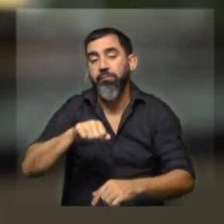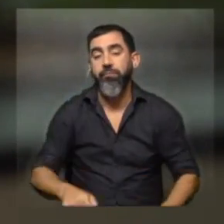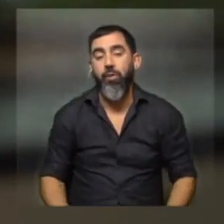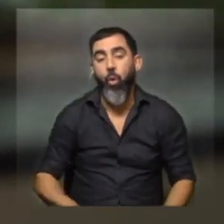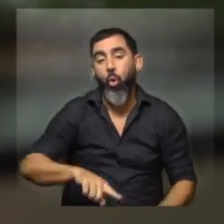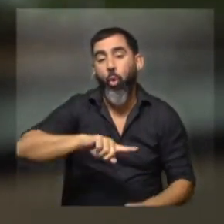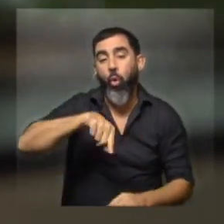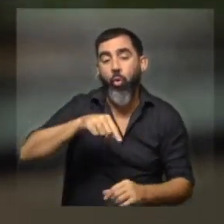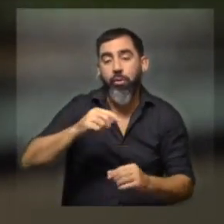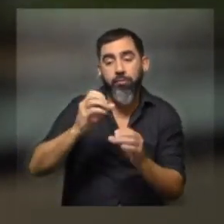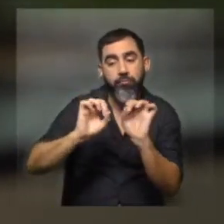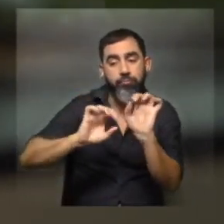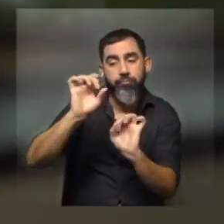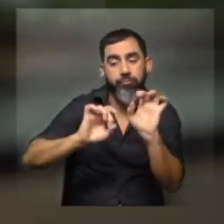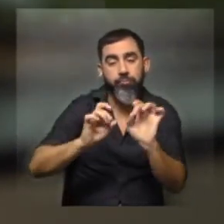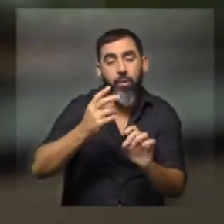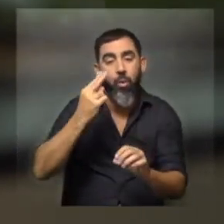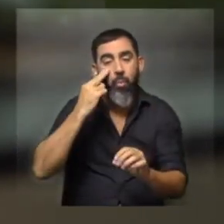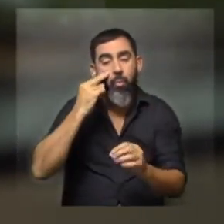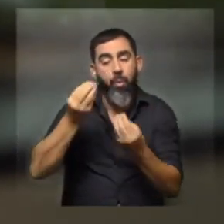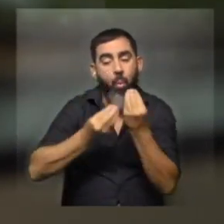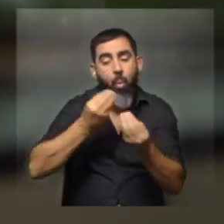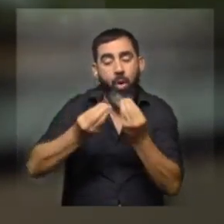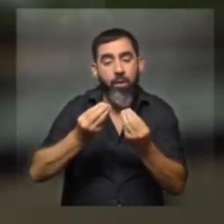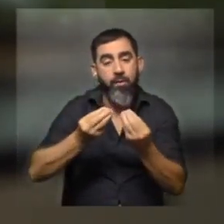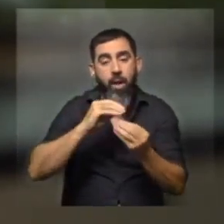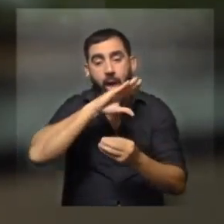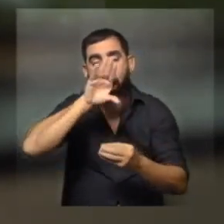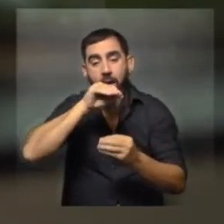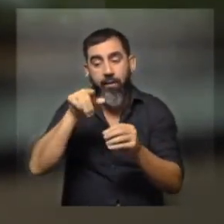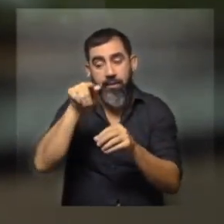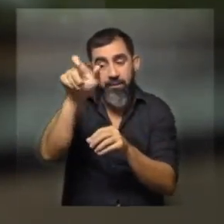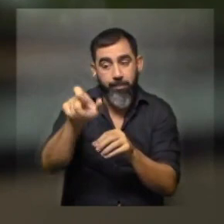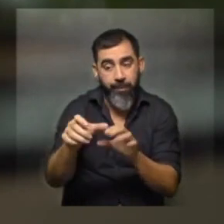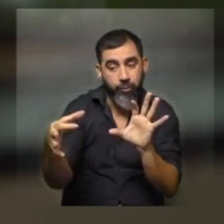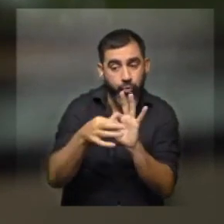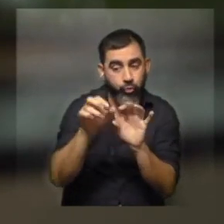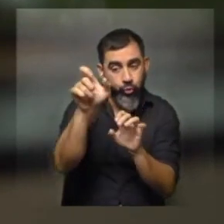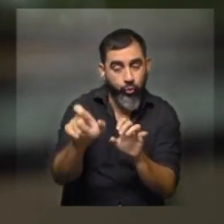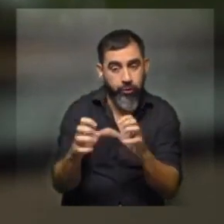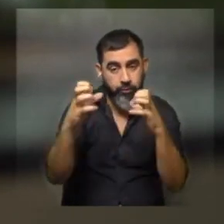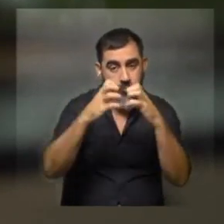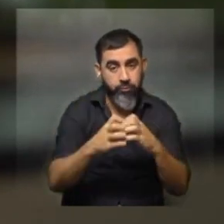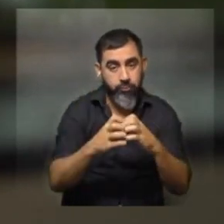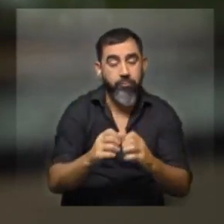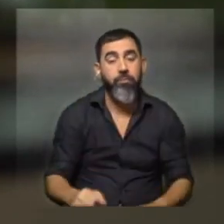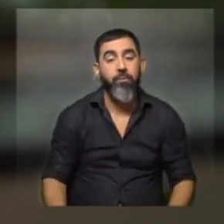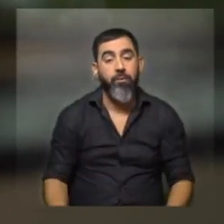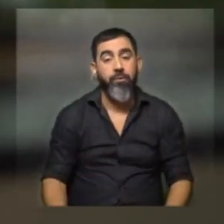dónde realmente está asentado el núcleo del habla de ese paciente en particular, sobre